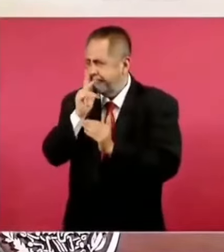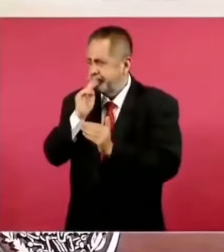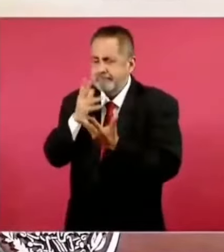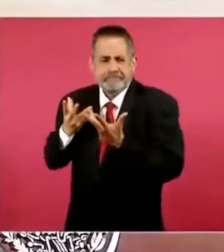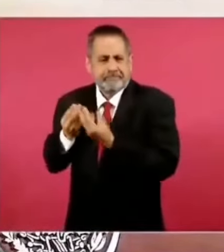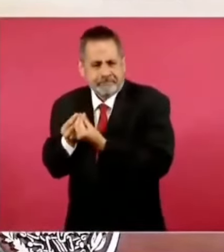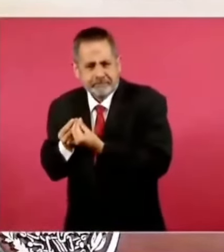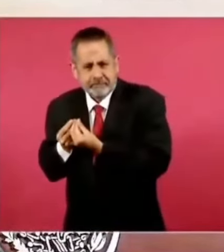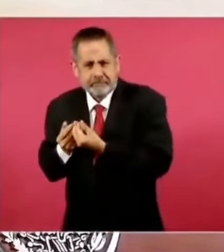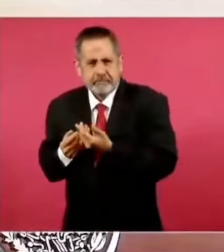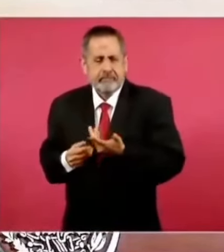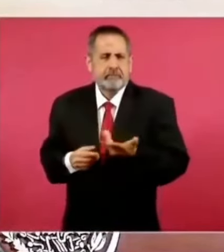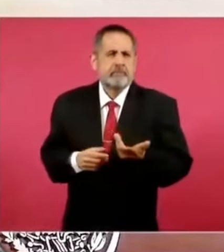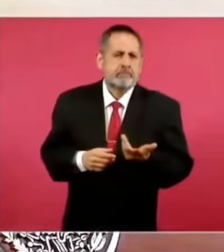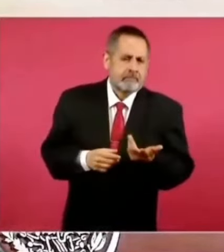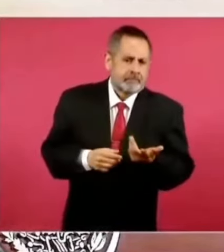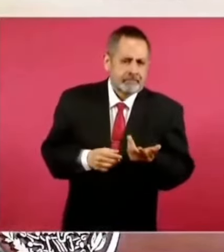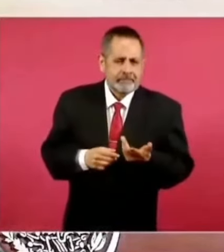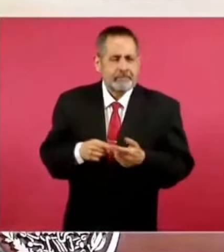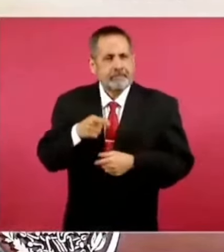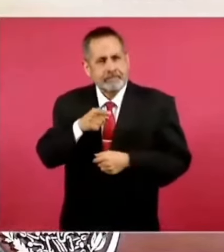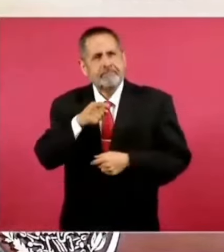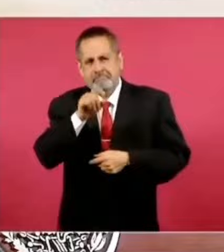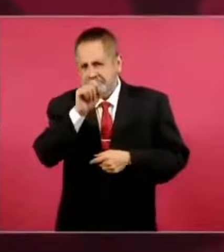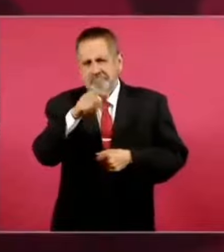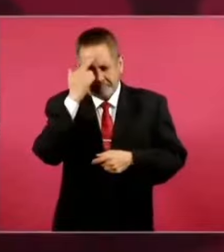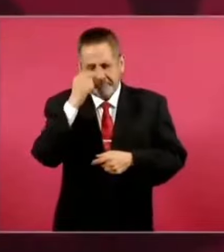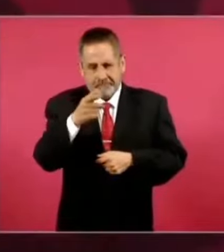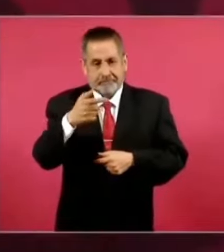Porque como aquí hablamos